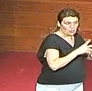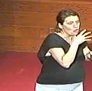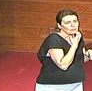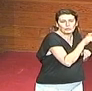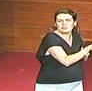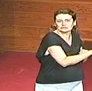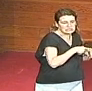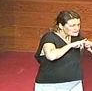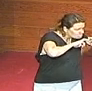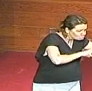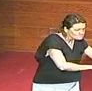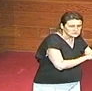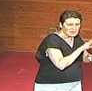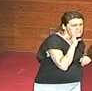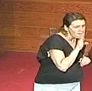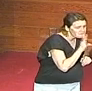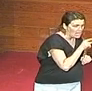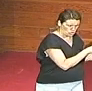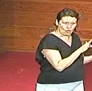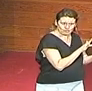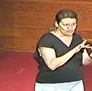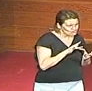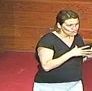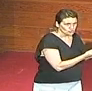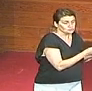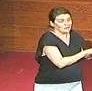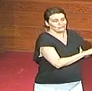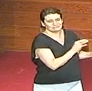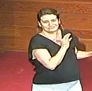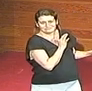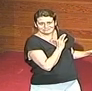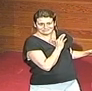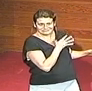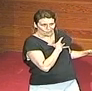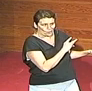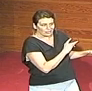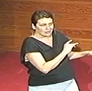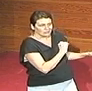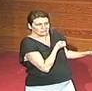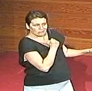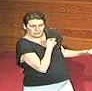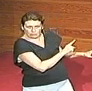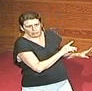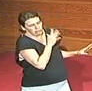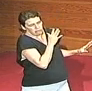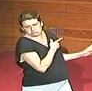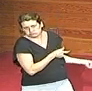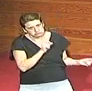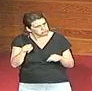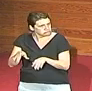mafia calabresa y tenía un montón de contactos. Ya, claro, pero es que igual lo pueden matar. Es que al final hay una diatriba